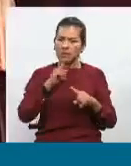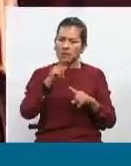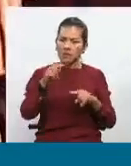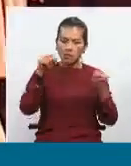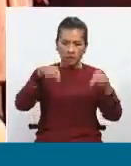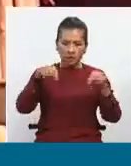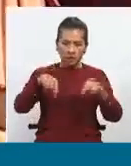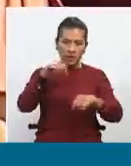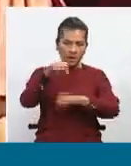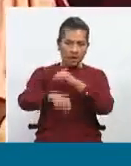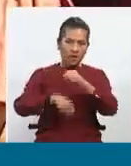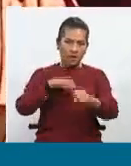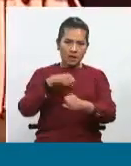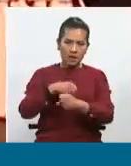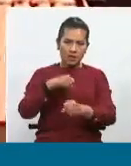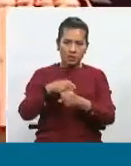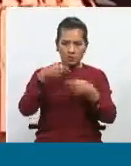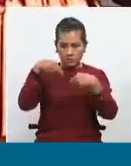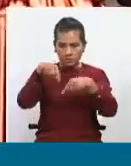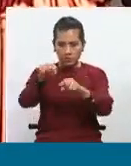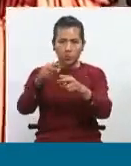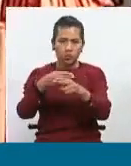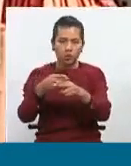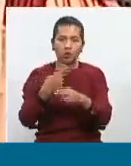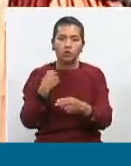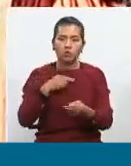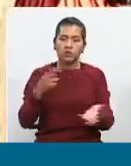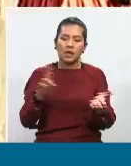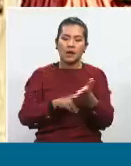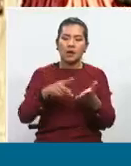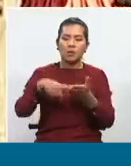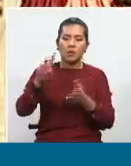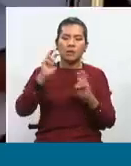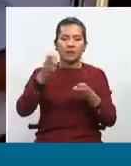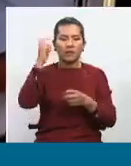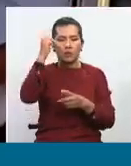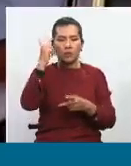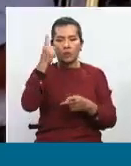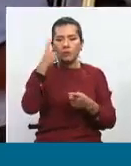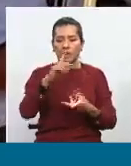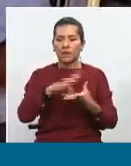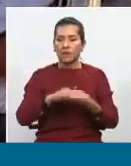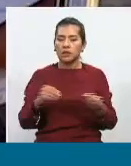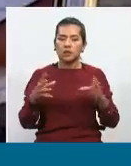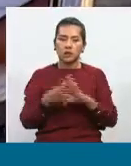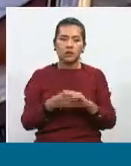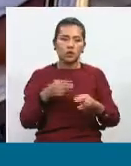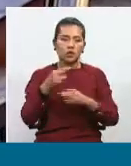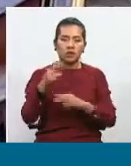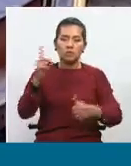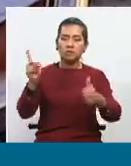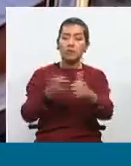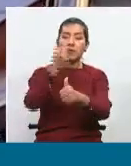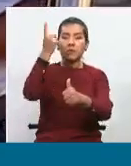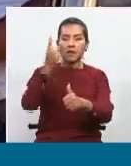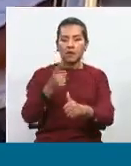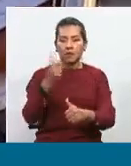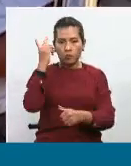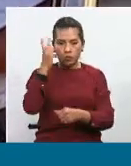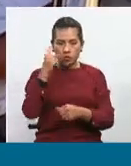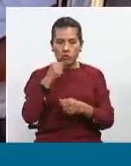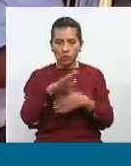sin ir al año 2023, vamos a aprobar la política e históricamente va a ser la primera política que tiene Bolivia en esa